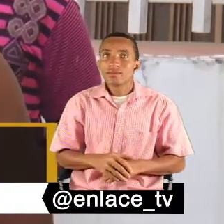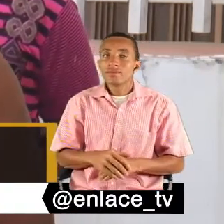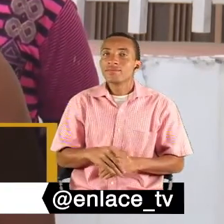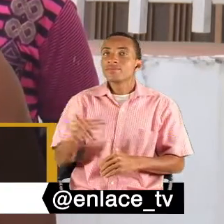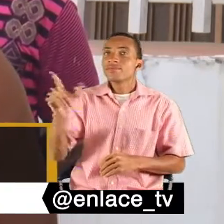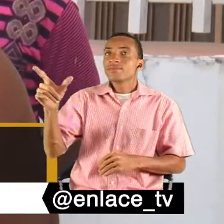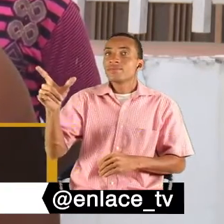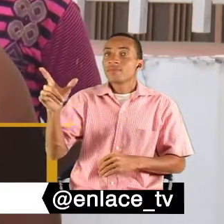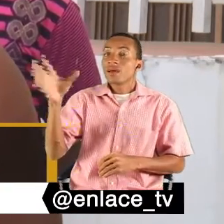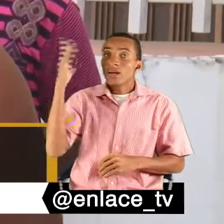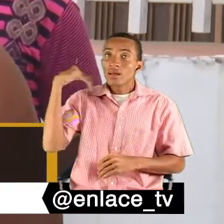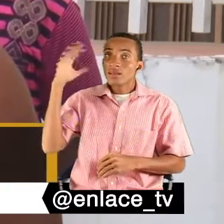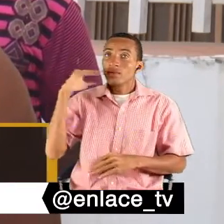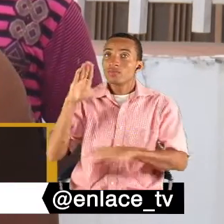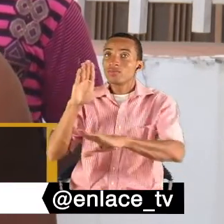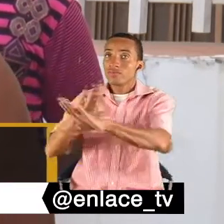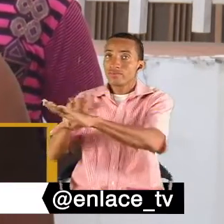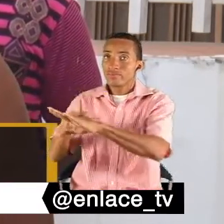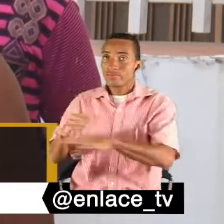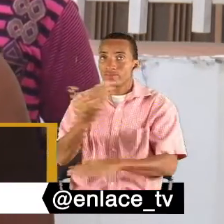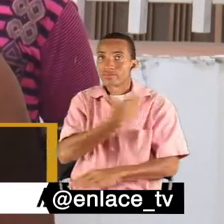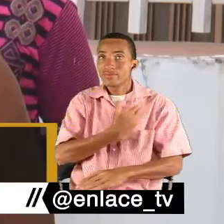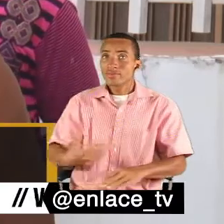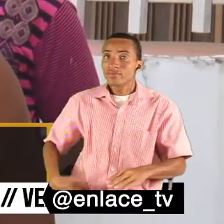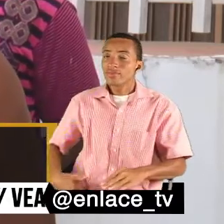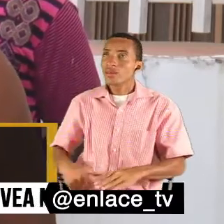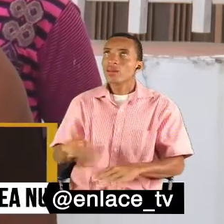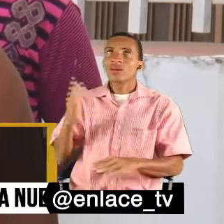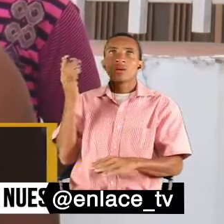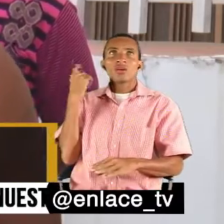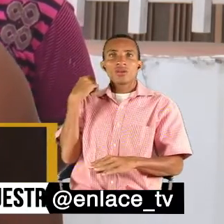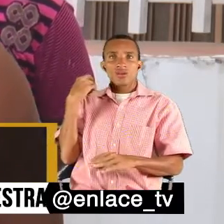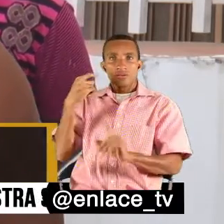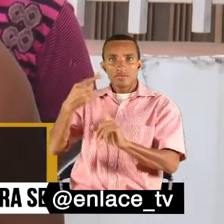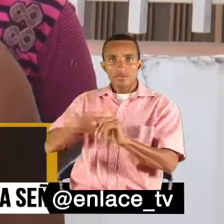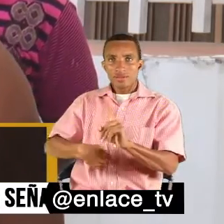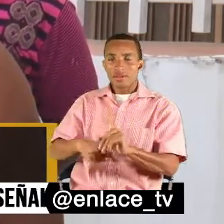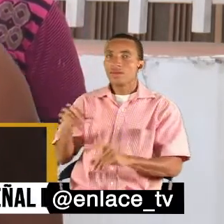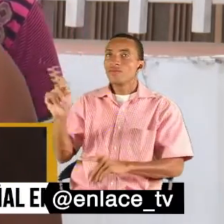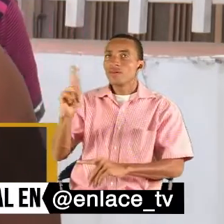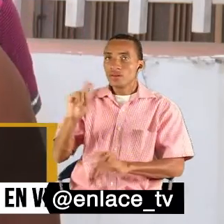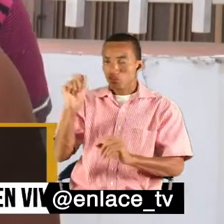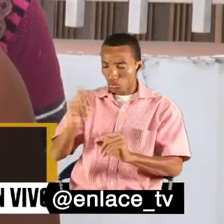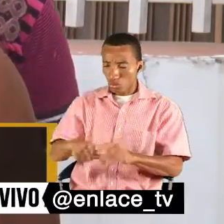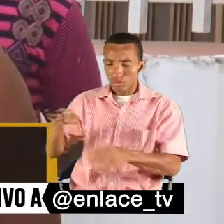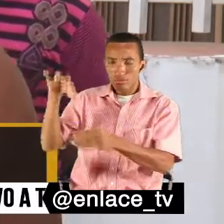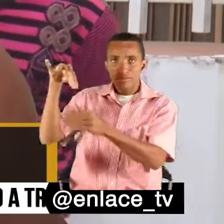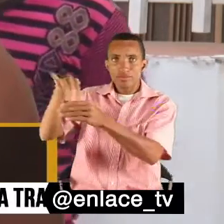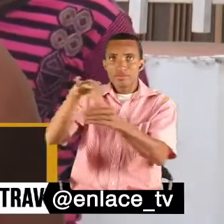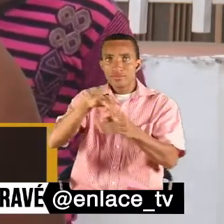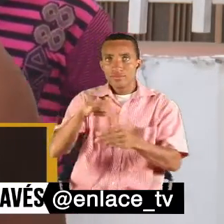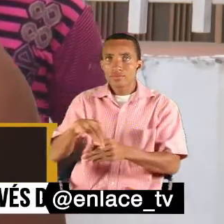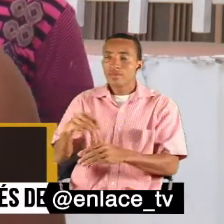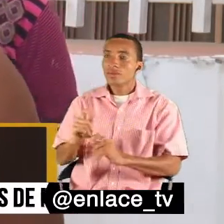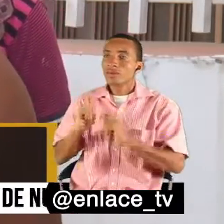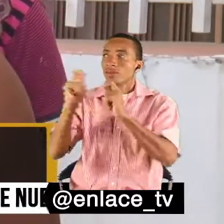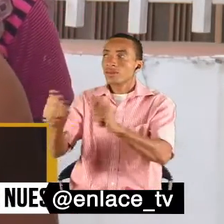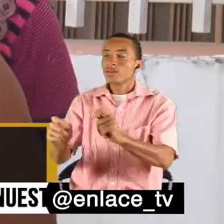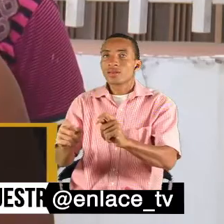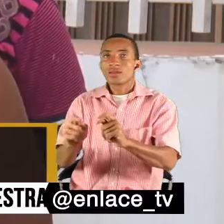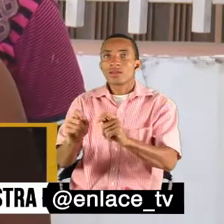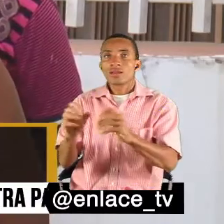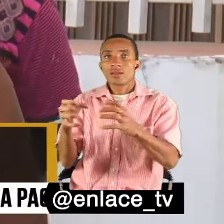le había avisado a los señores presidentes desde el mes de febrero que sí podían hacer las elecciones y que tenían que nombrar las tres